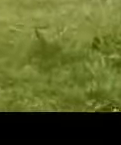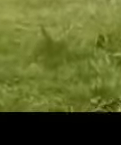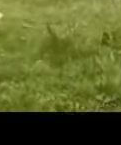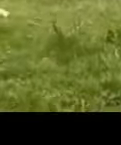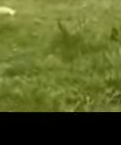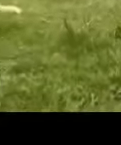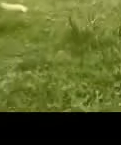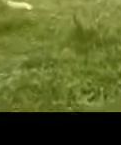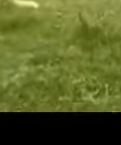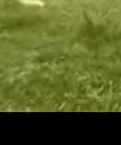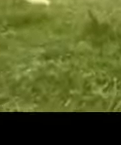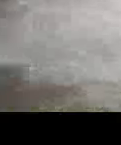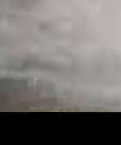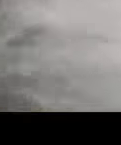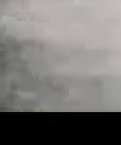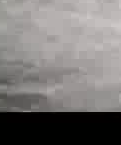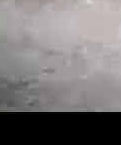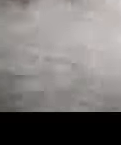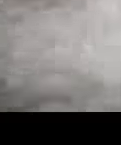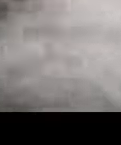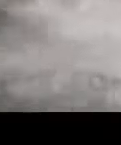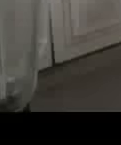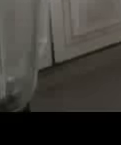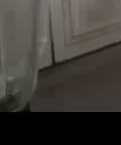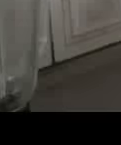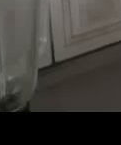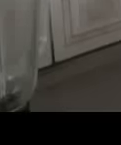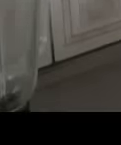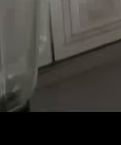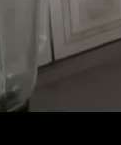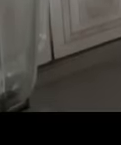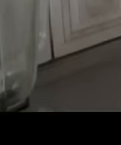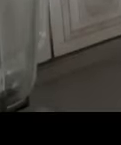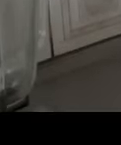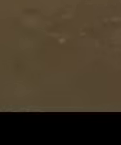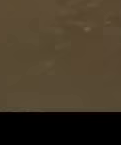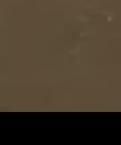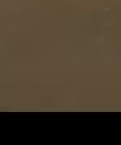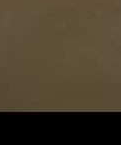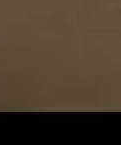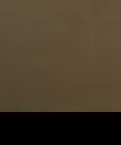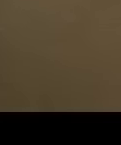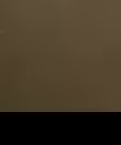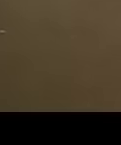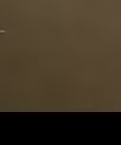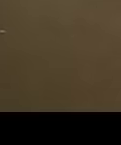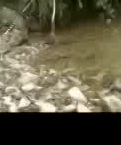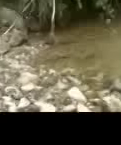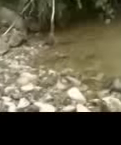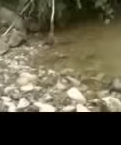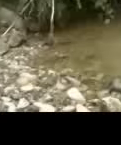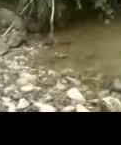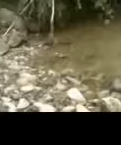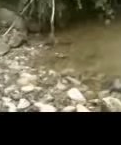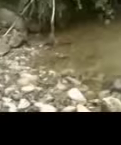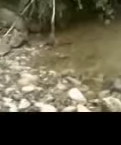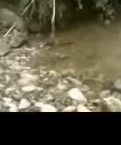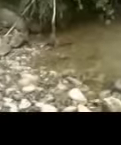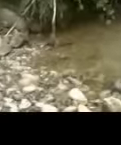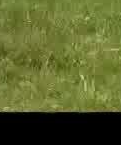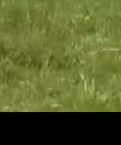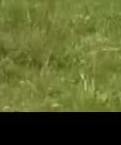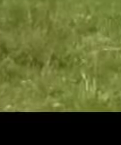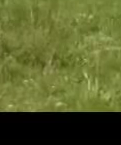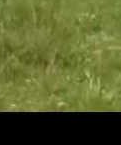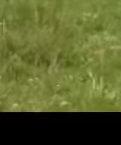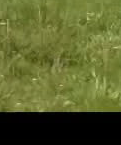líquido vital gracias al trabajo conjunto del GAD Municipal de Paute y el Gobierno de la Revolución Ciudadana a través del Banco de Desarrollo, que brindó